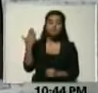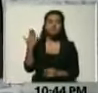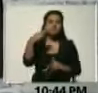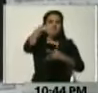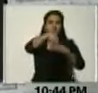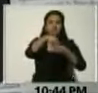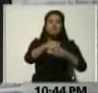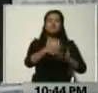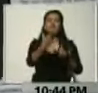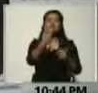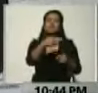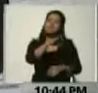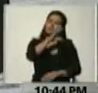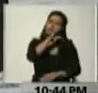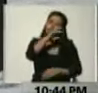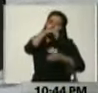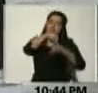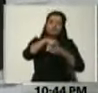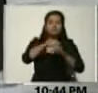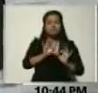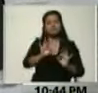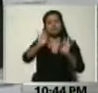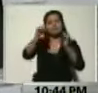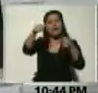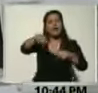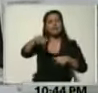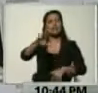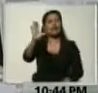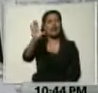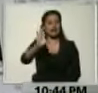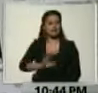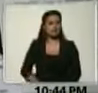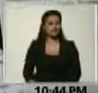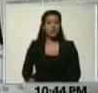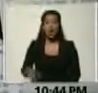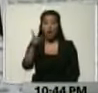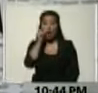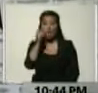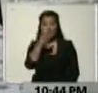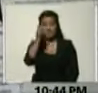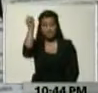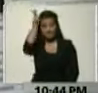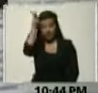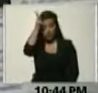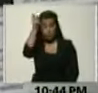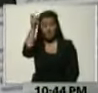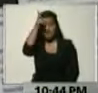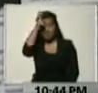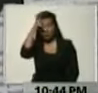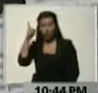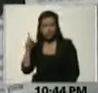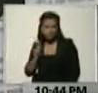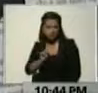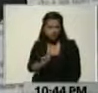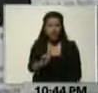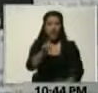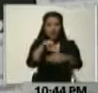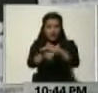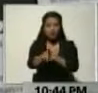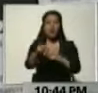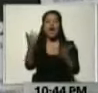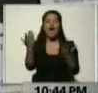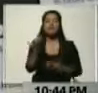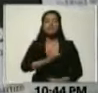huésped ilustre de Caracas, Fujimori, en la alcaldía del municipio Libertador, y Ledesma le entregó las llaves de